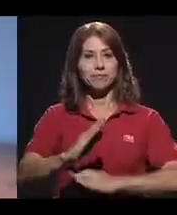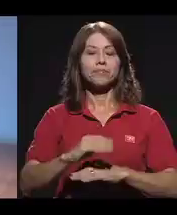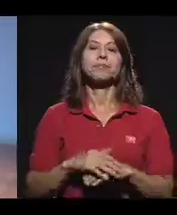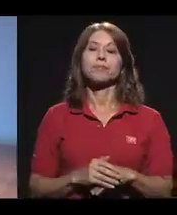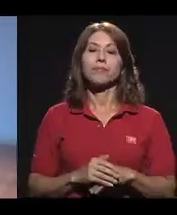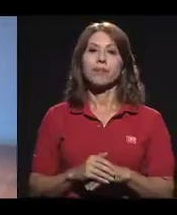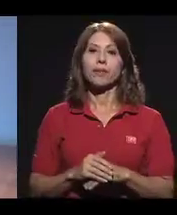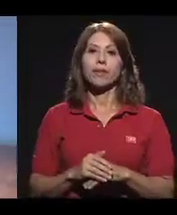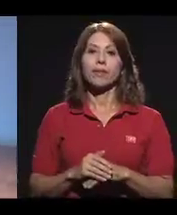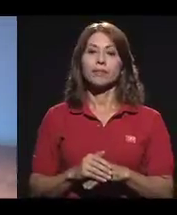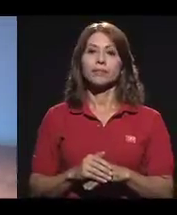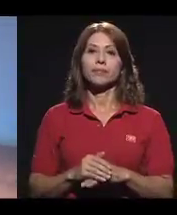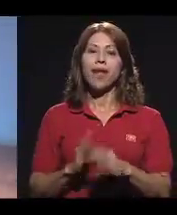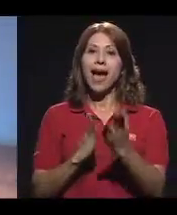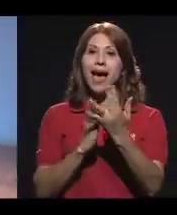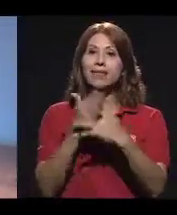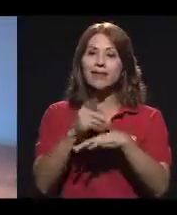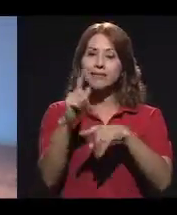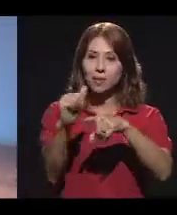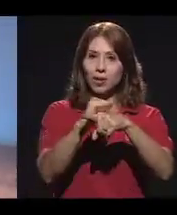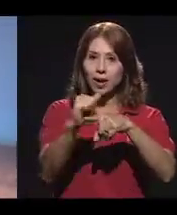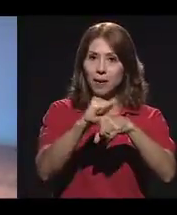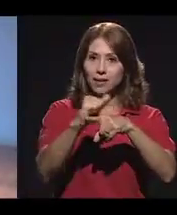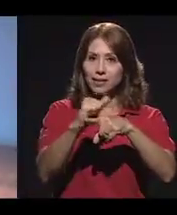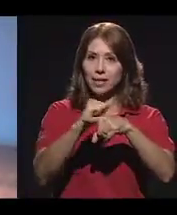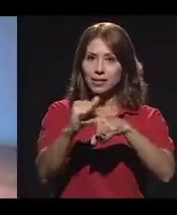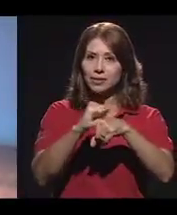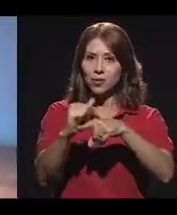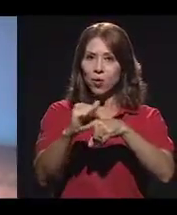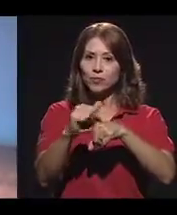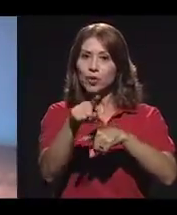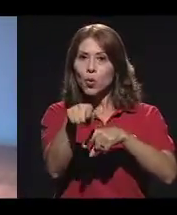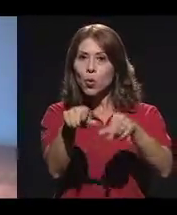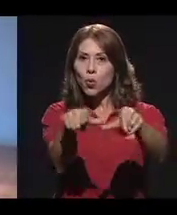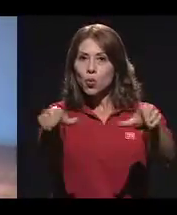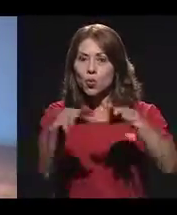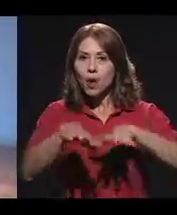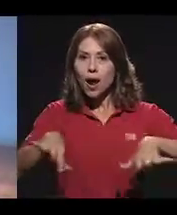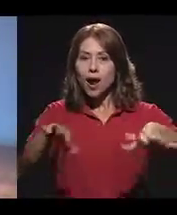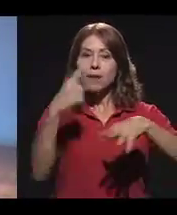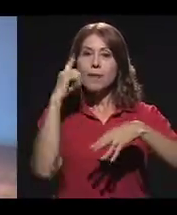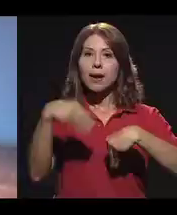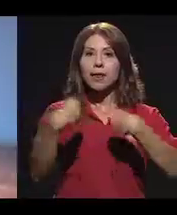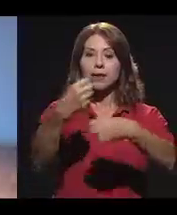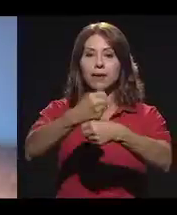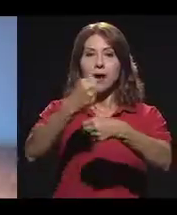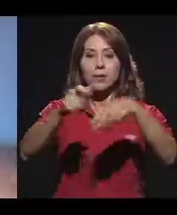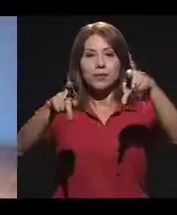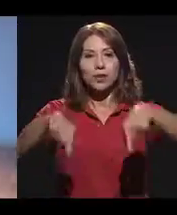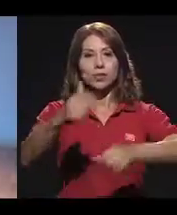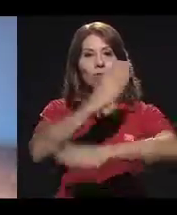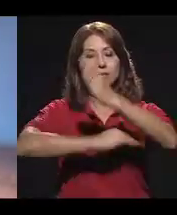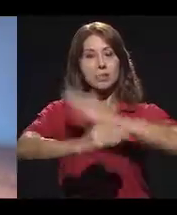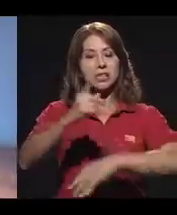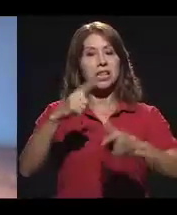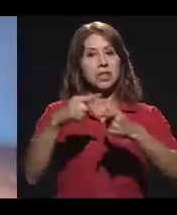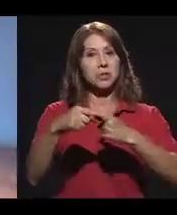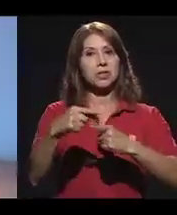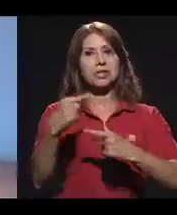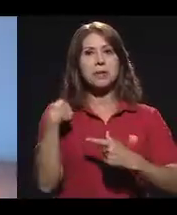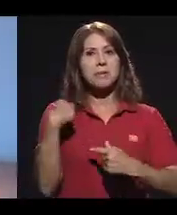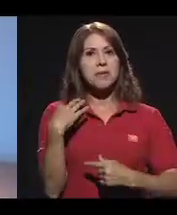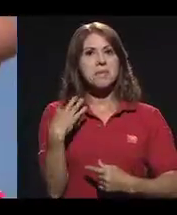Por medio de una capacitación de un trabajo que habían solo personas con discapacidad, entonces me invitaron